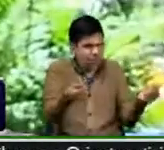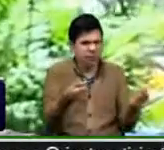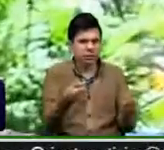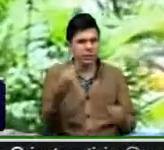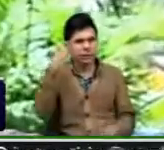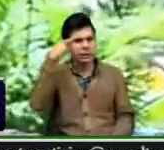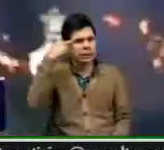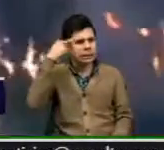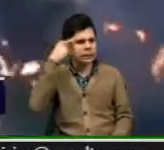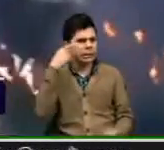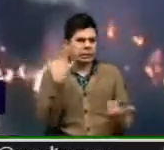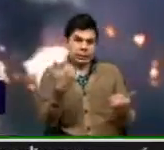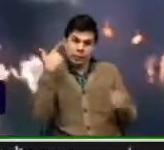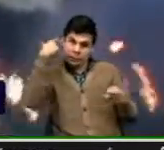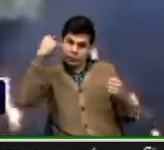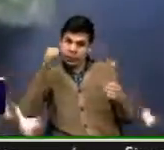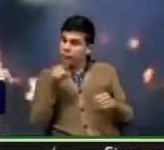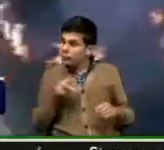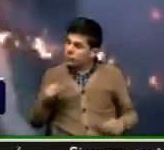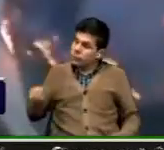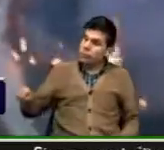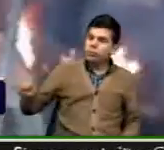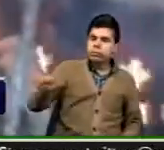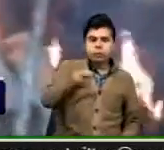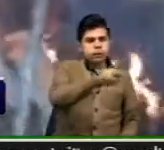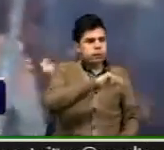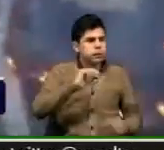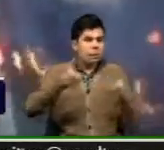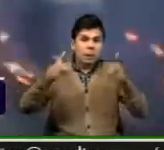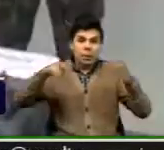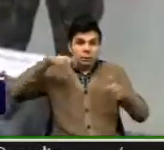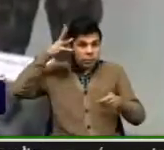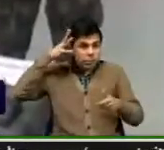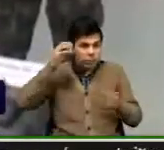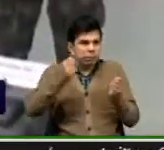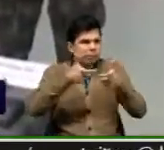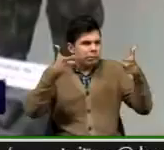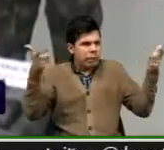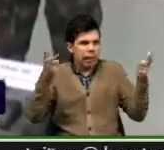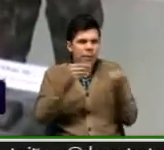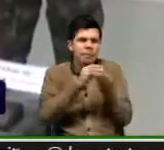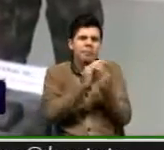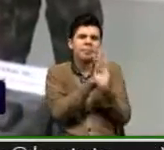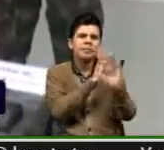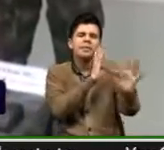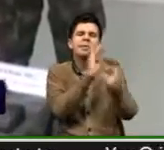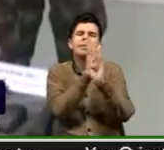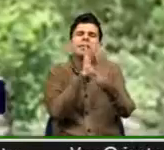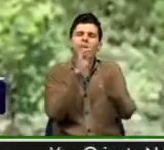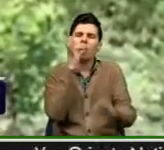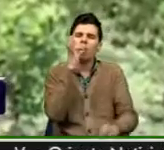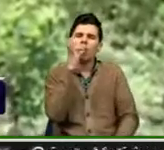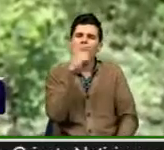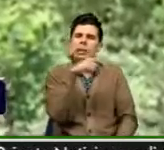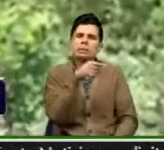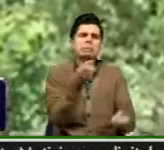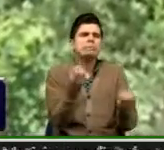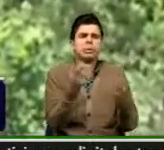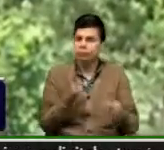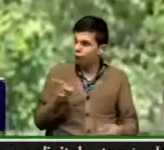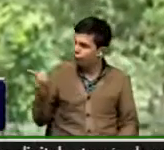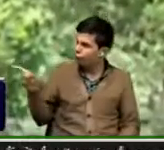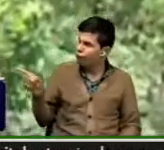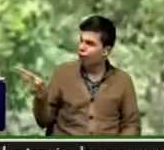incremento de cultivos de marihuana aquí en el norte de Santander. Estamos recibiendo un impulso fuerte en el mes de septiembre, aproximadamente 800 soldados más.